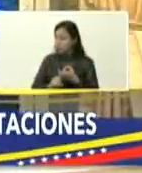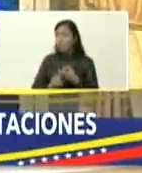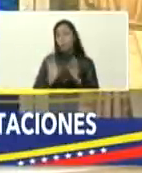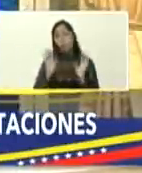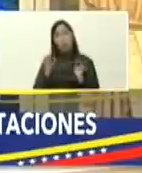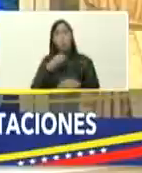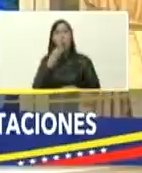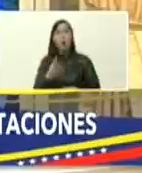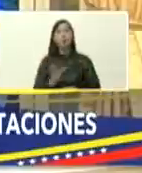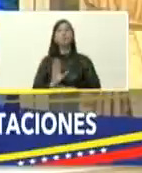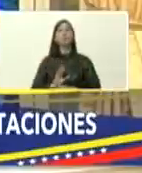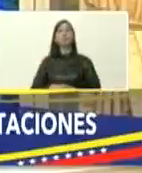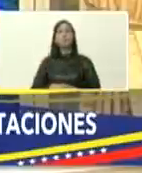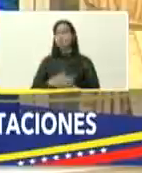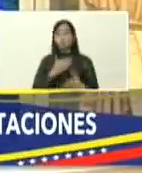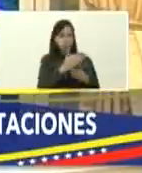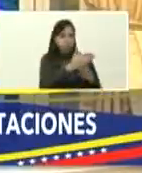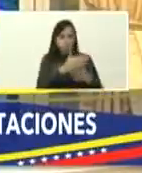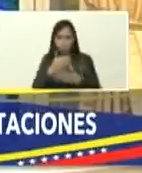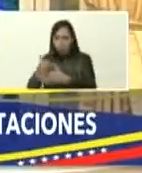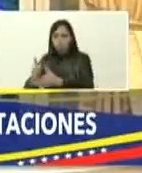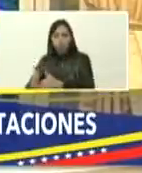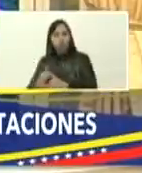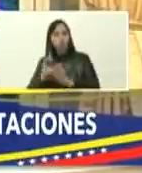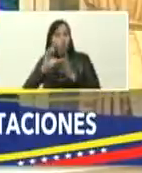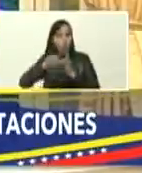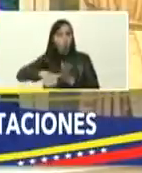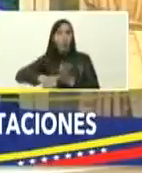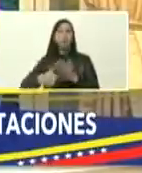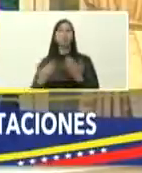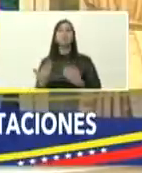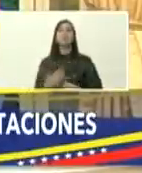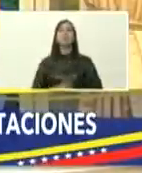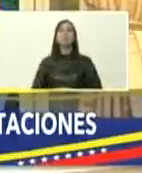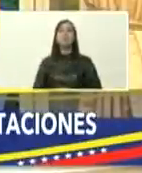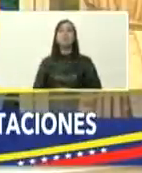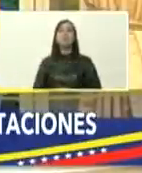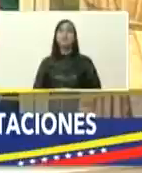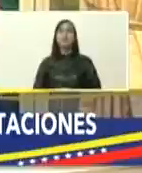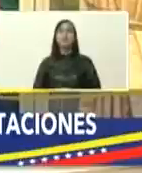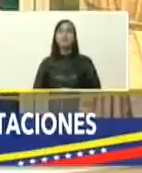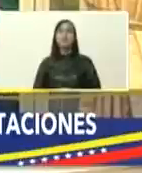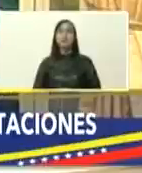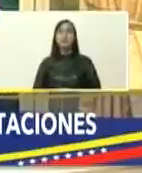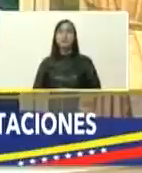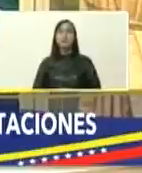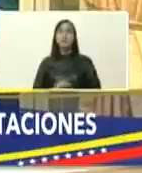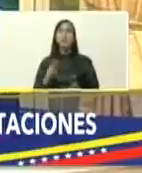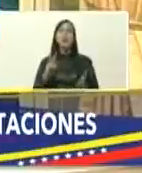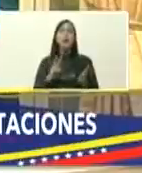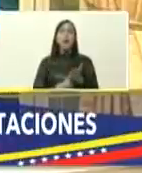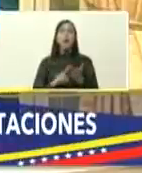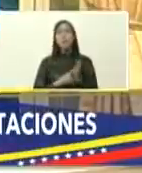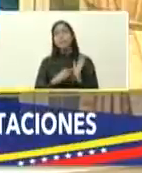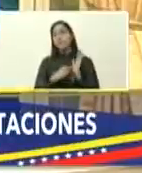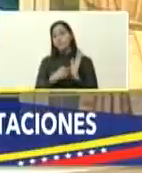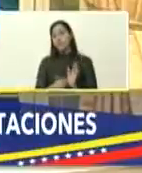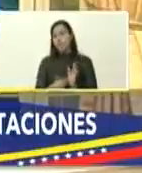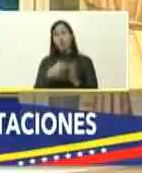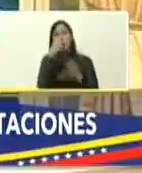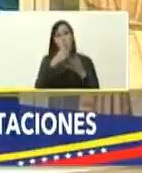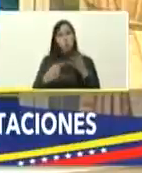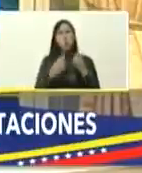Bueno, próximamente compartimos lo que es esta verdad de los